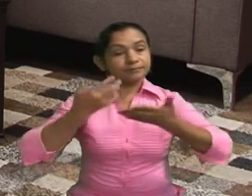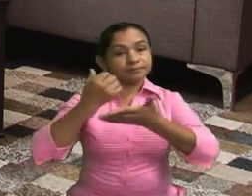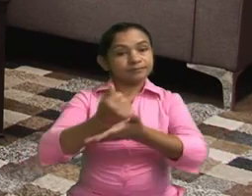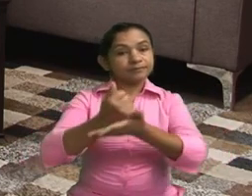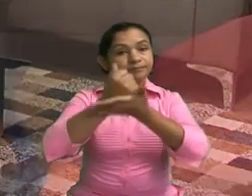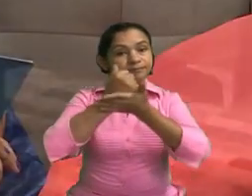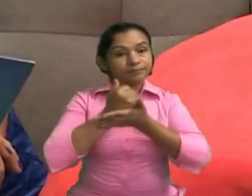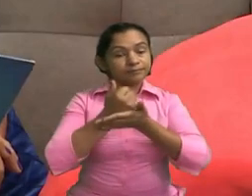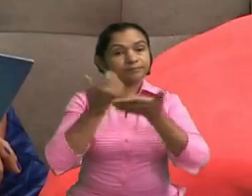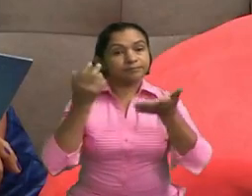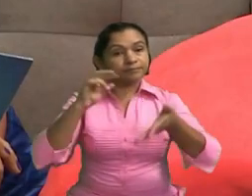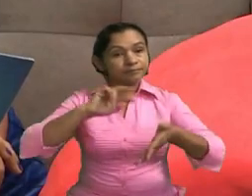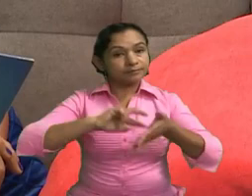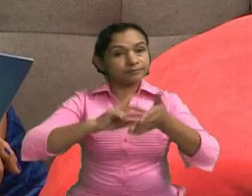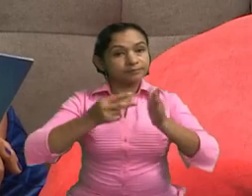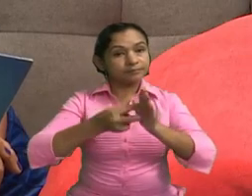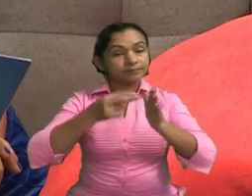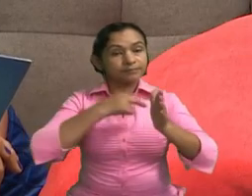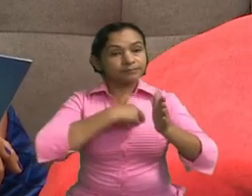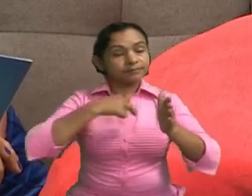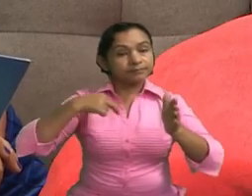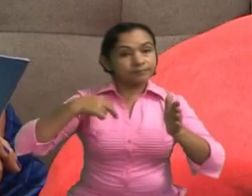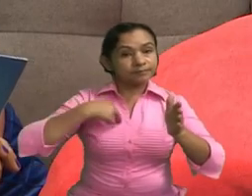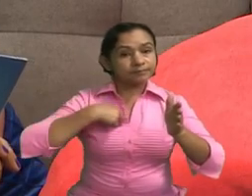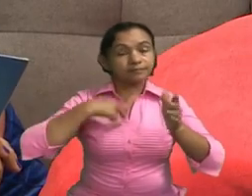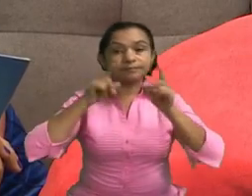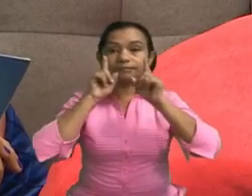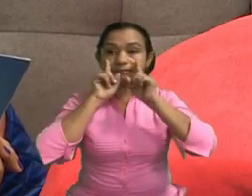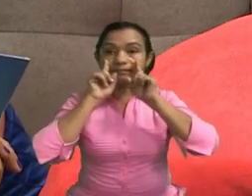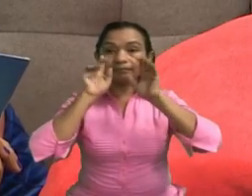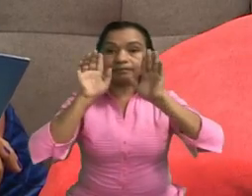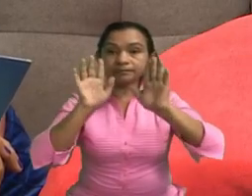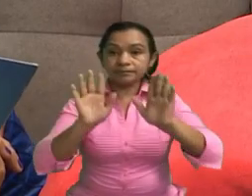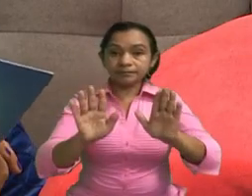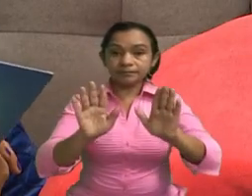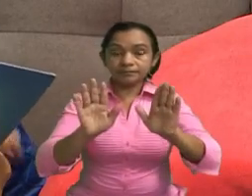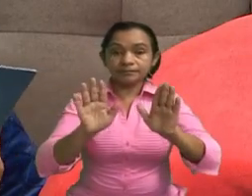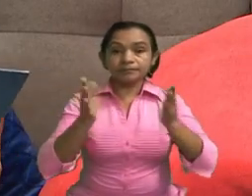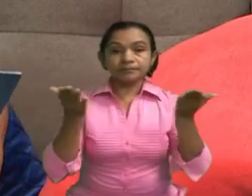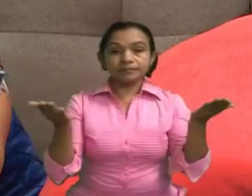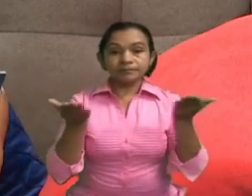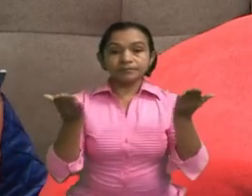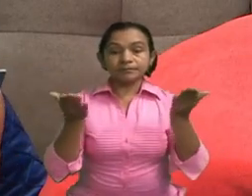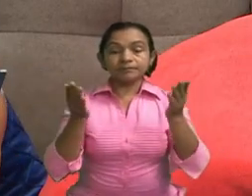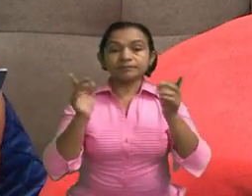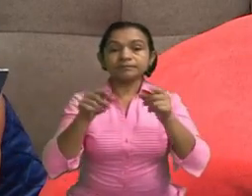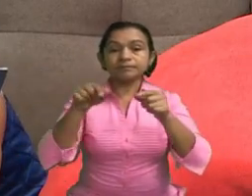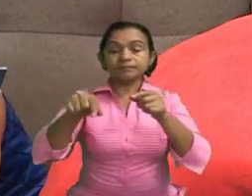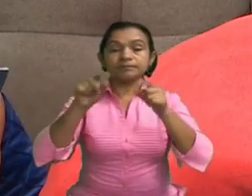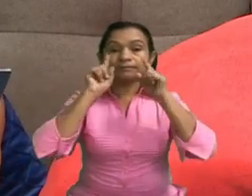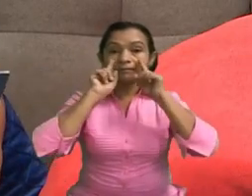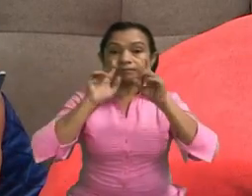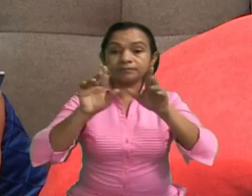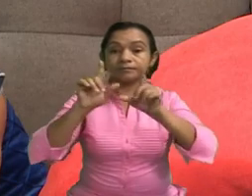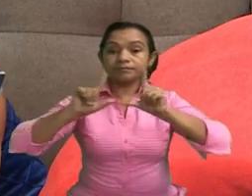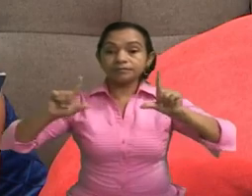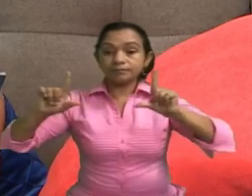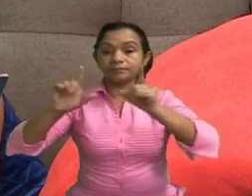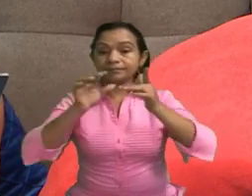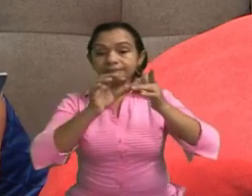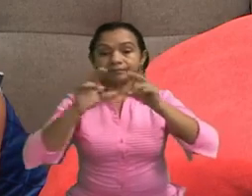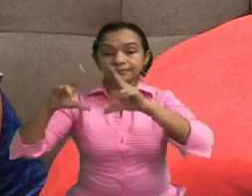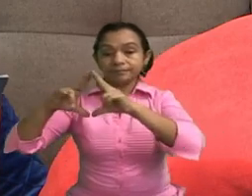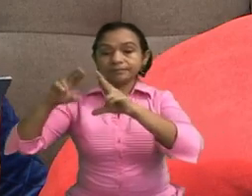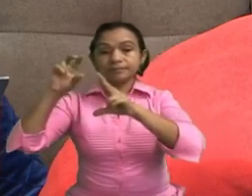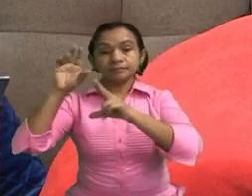que ya hayan pasos dados para la conservación de la Reserva Natural de Bosaguas. Y